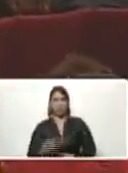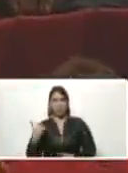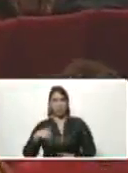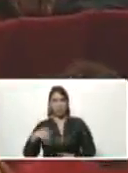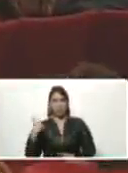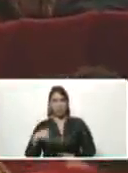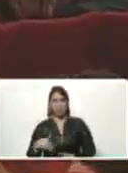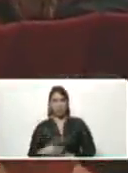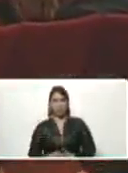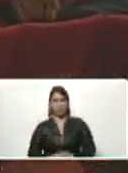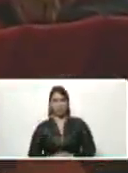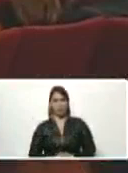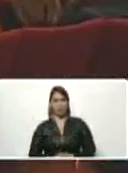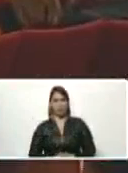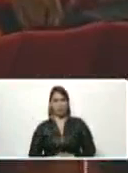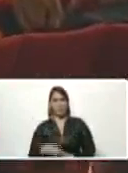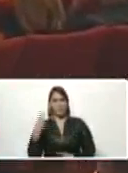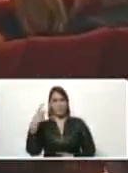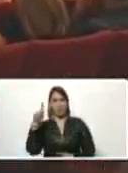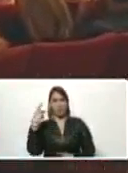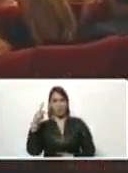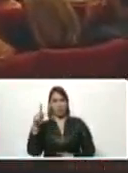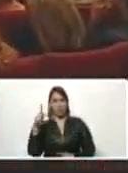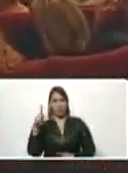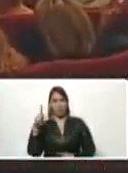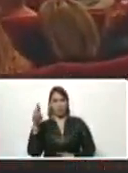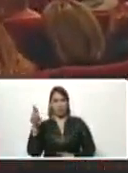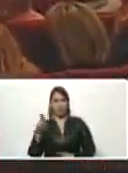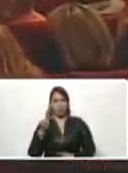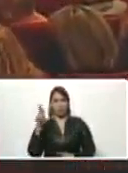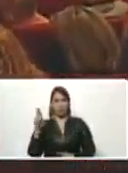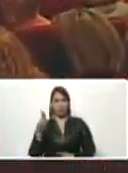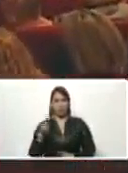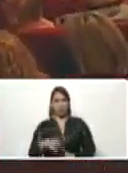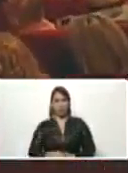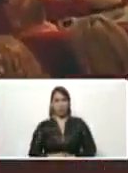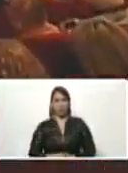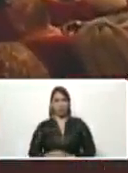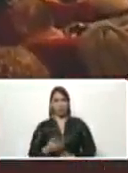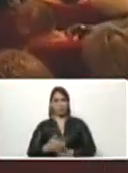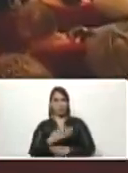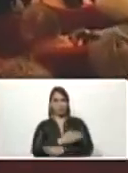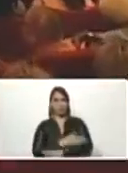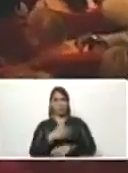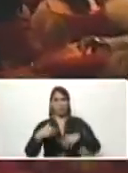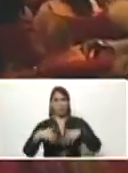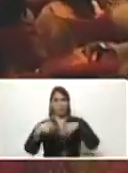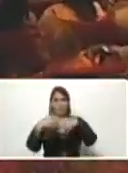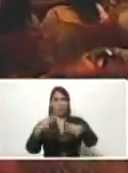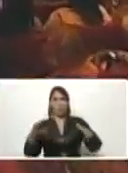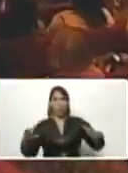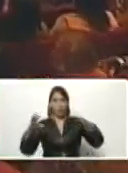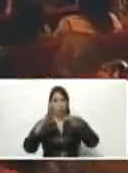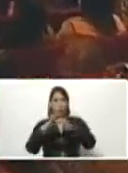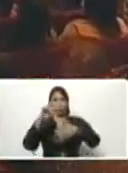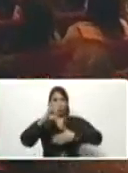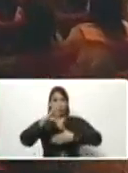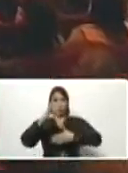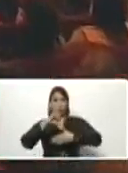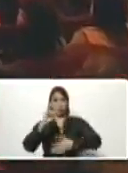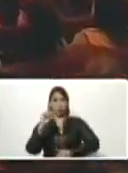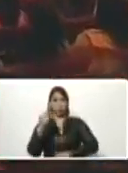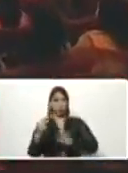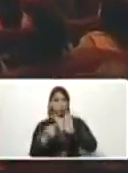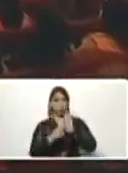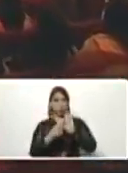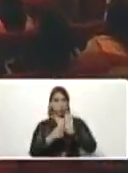argentinos, paraguayos, uruguayos. Era el ejército unido de Sudamérica por primera vez